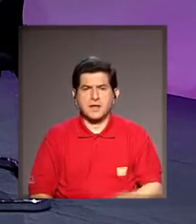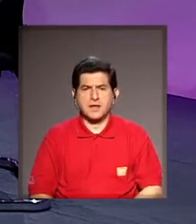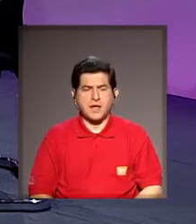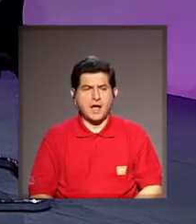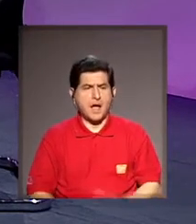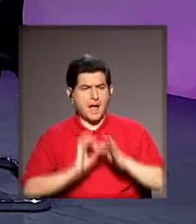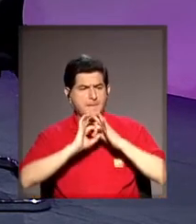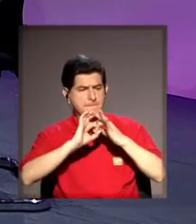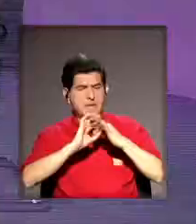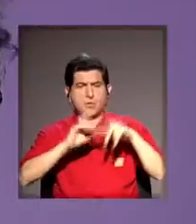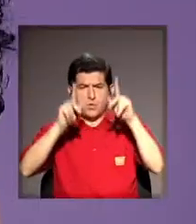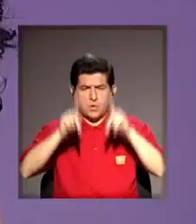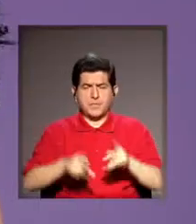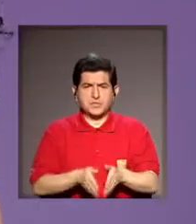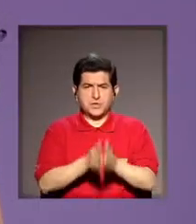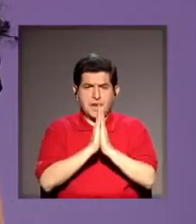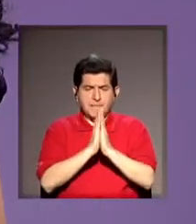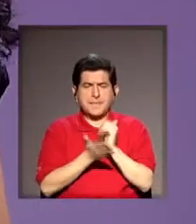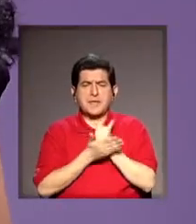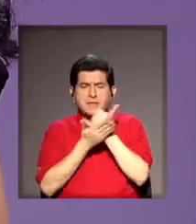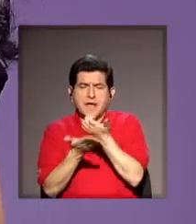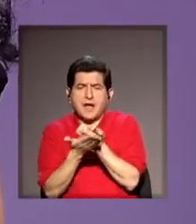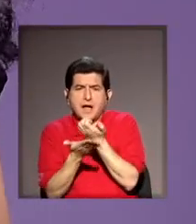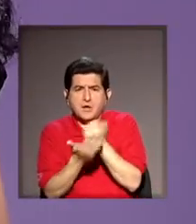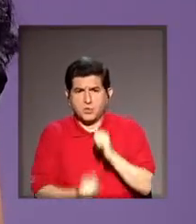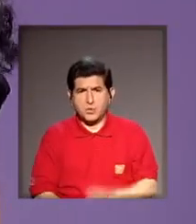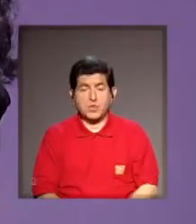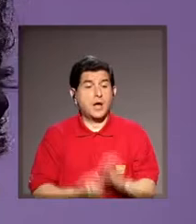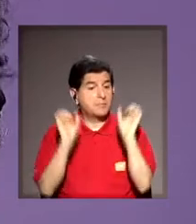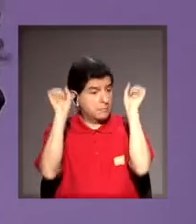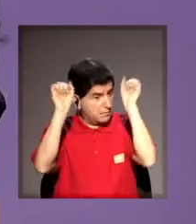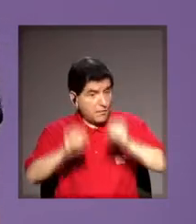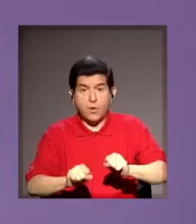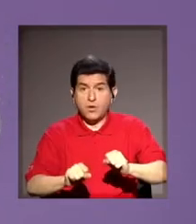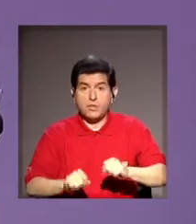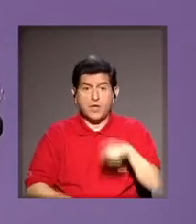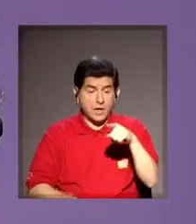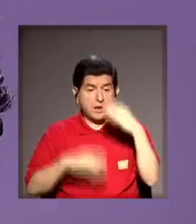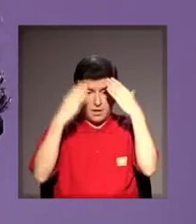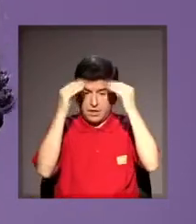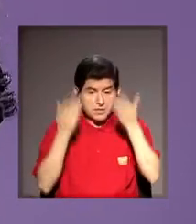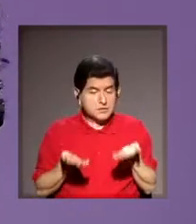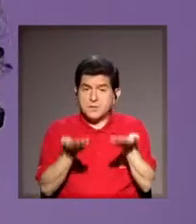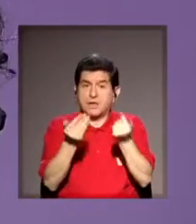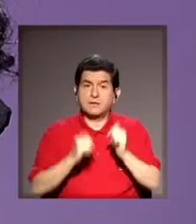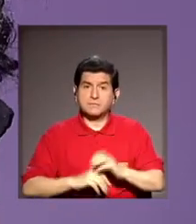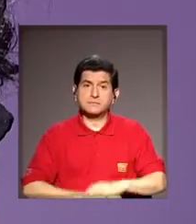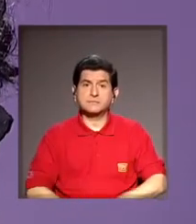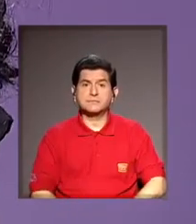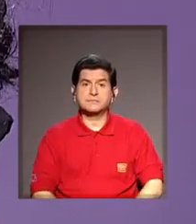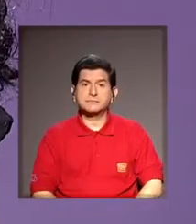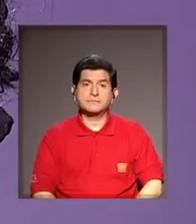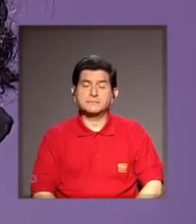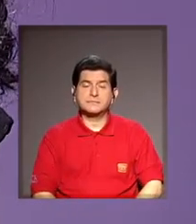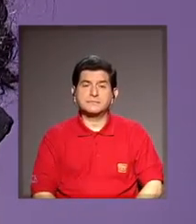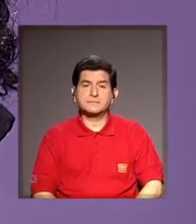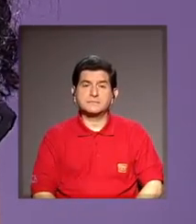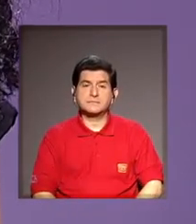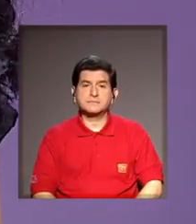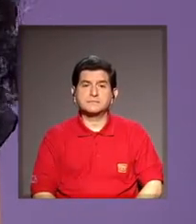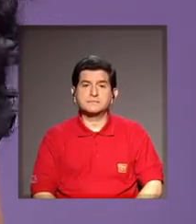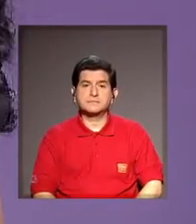vínculo si una persona está en solicitud de beca o sea si se puede brindar esa información verdad y